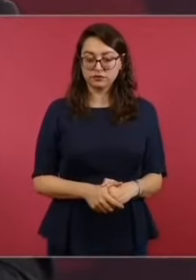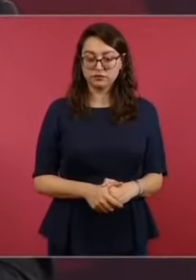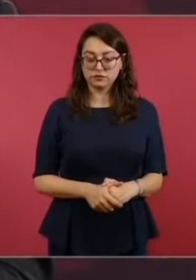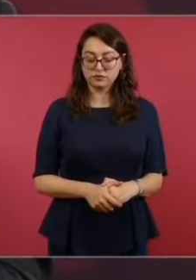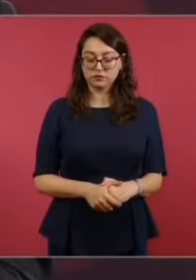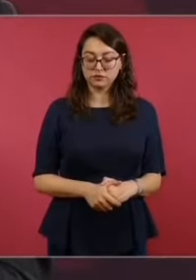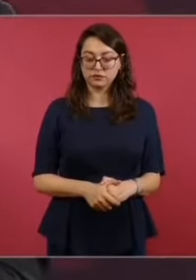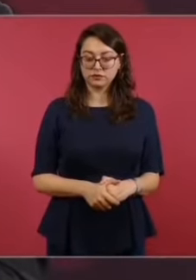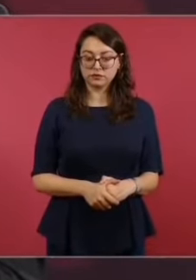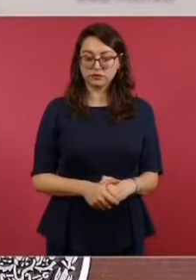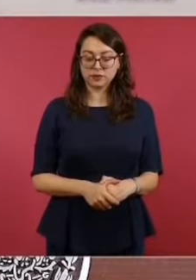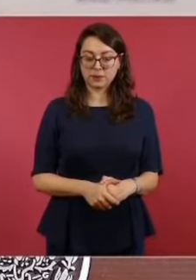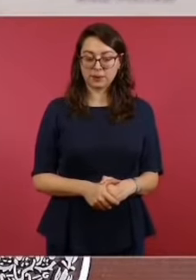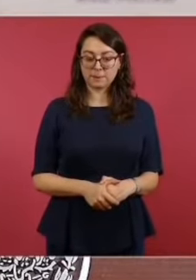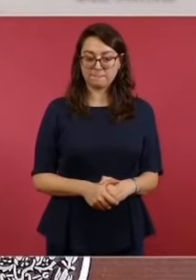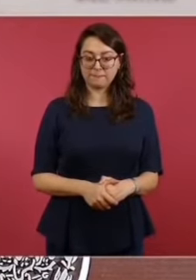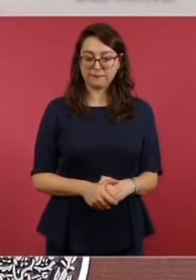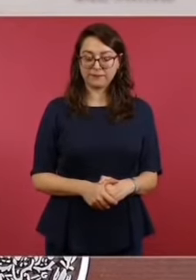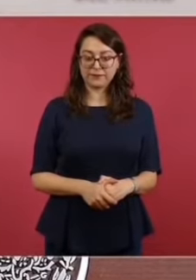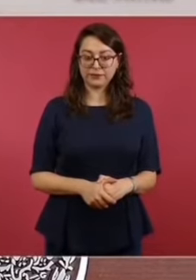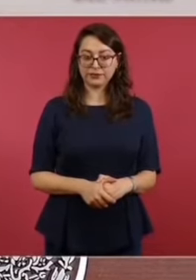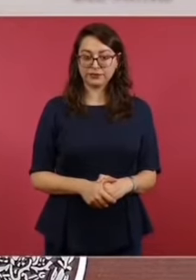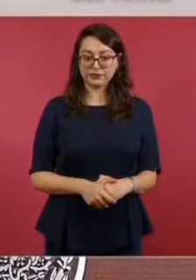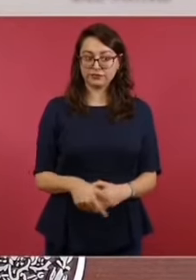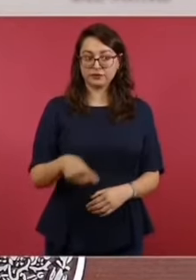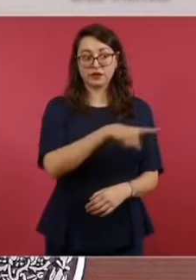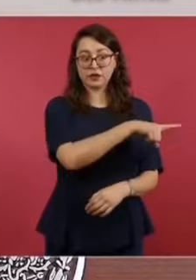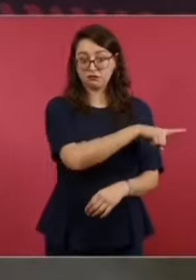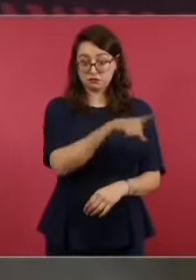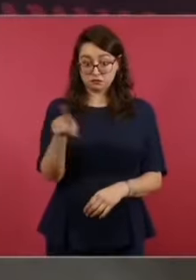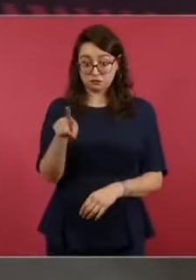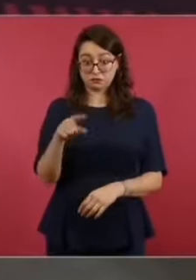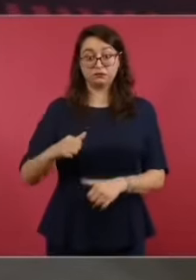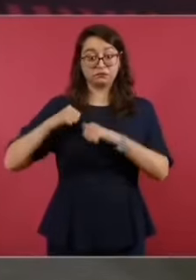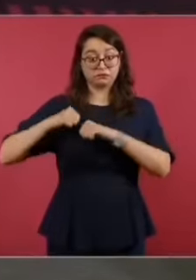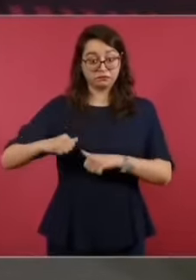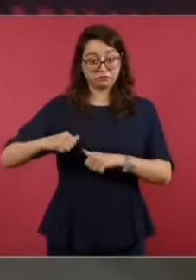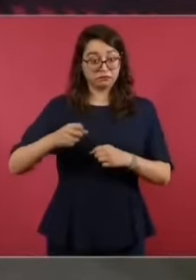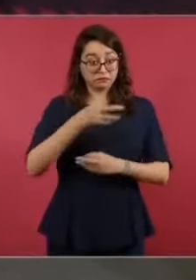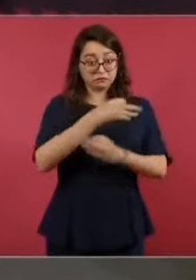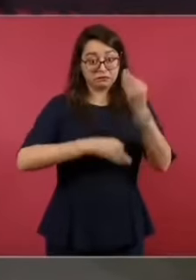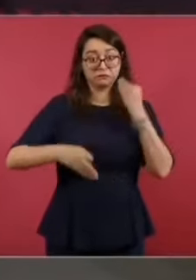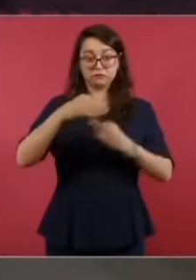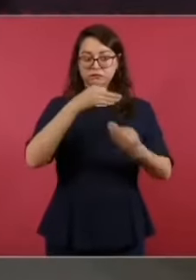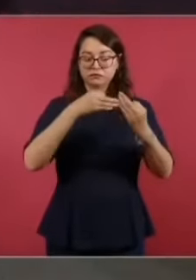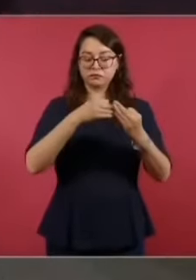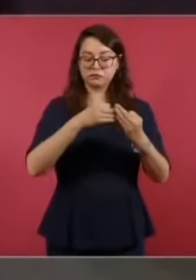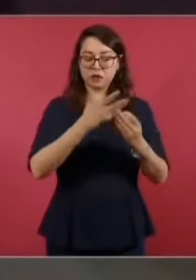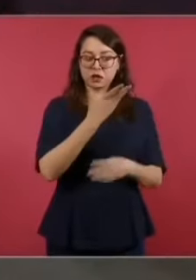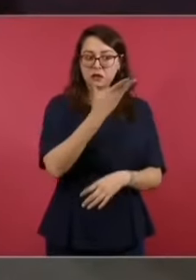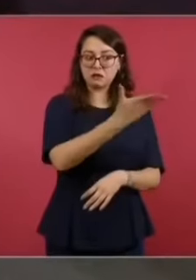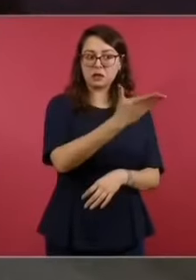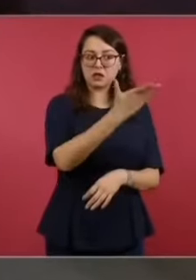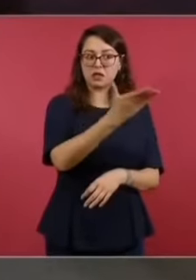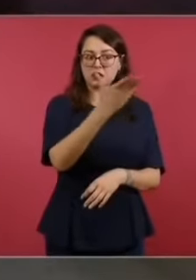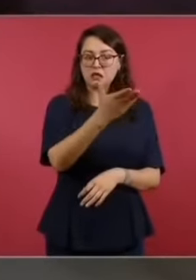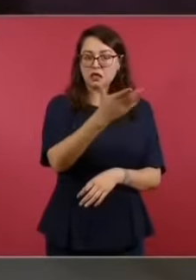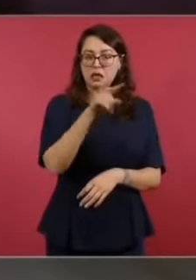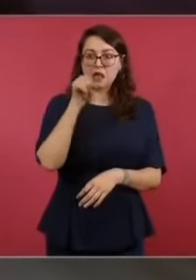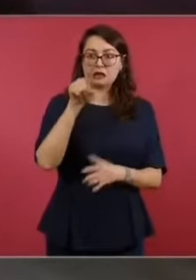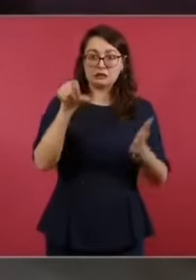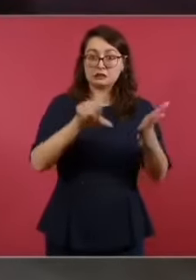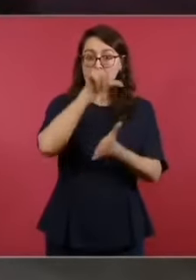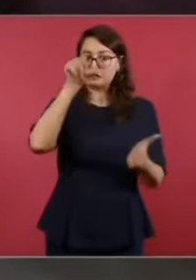Y se les pidió que se cuidara todo lo